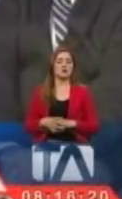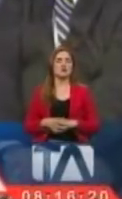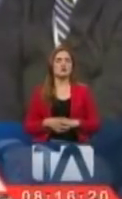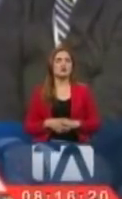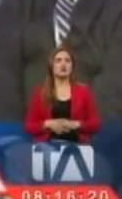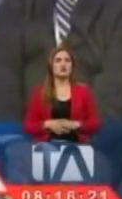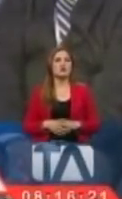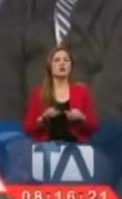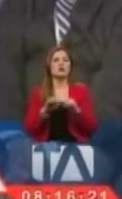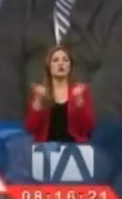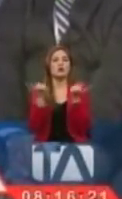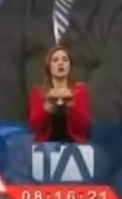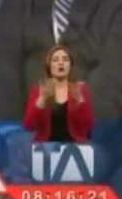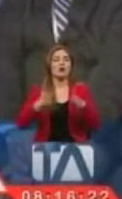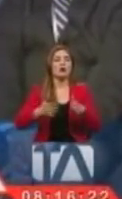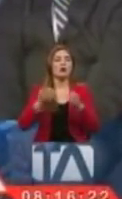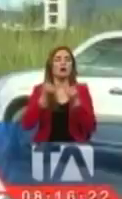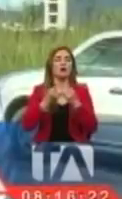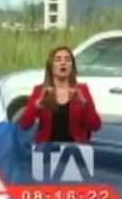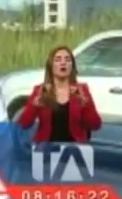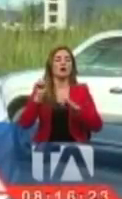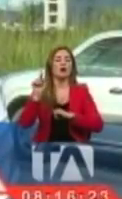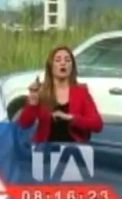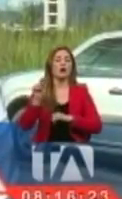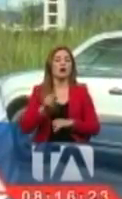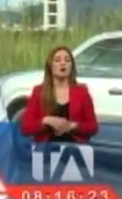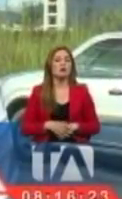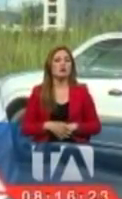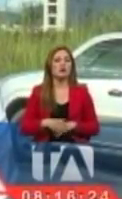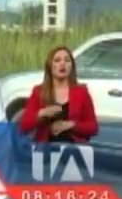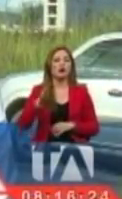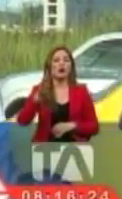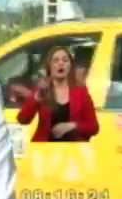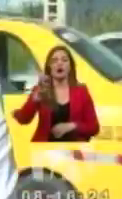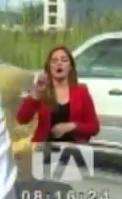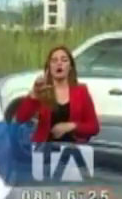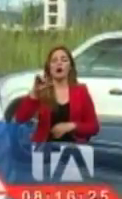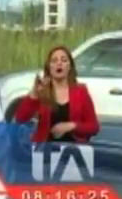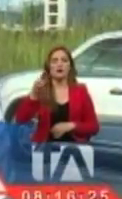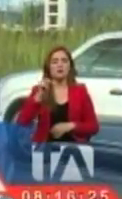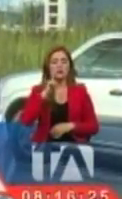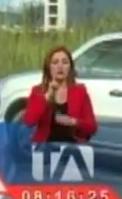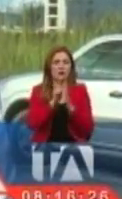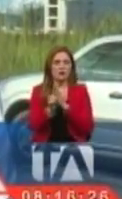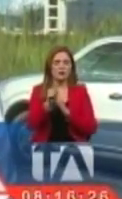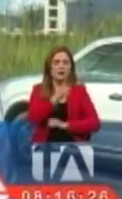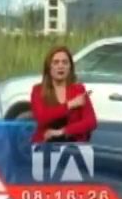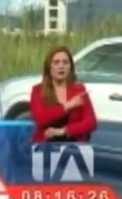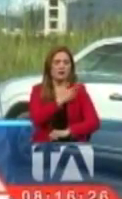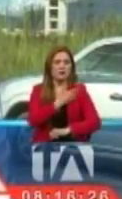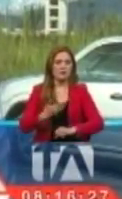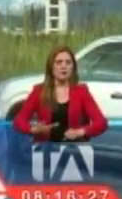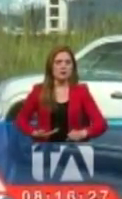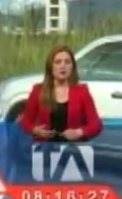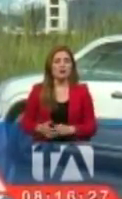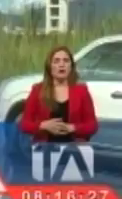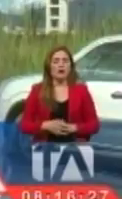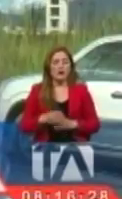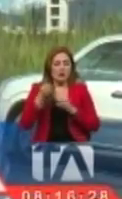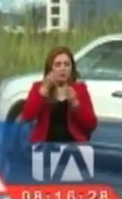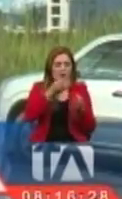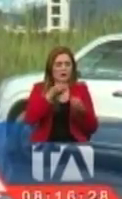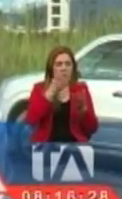se ha sumado el asambleísta independiente juan pablo verdín las denuncias se puso en conocimiento de delegados de la presidencia y del mismo